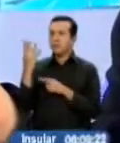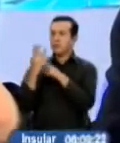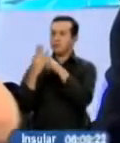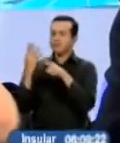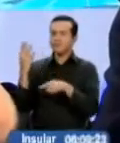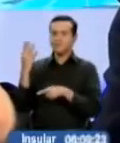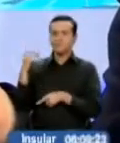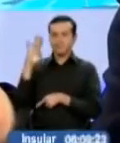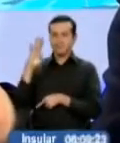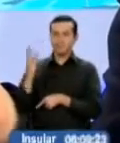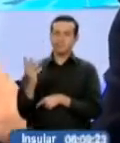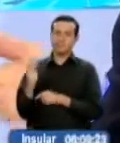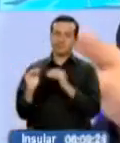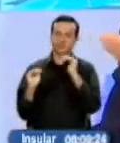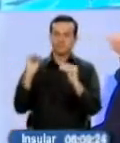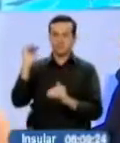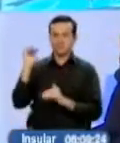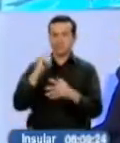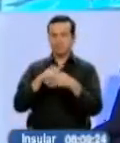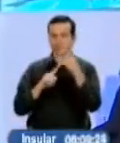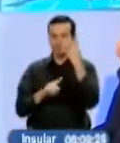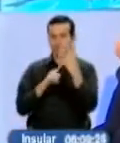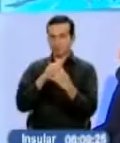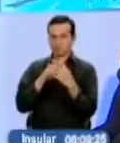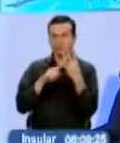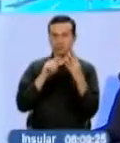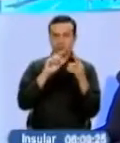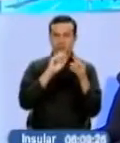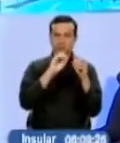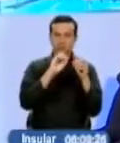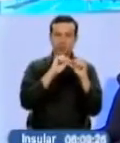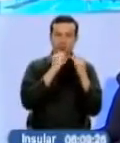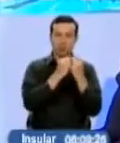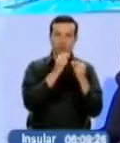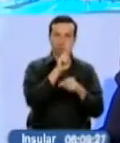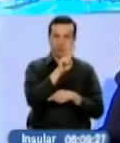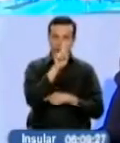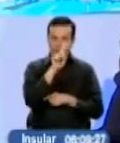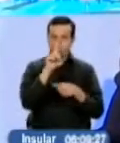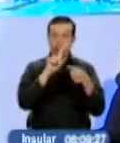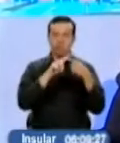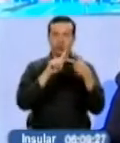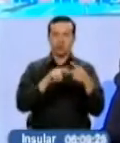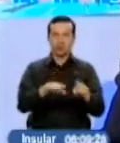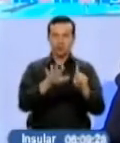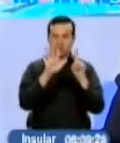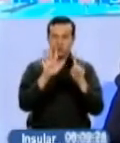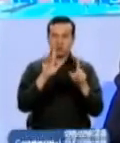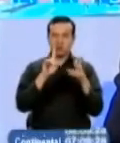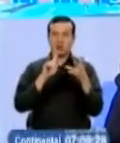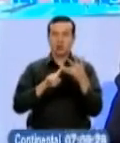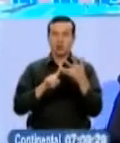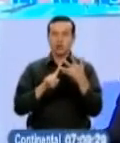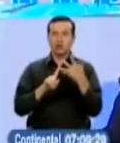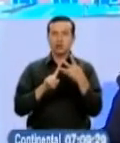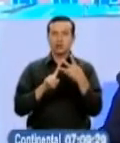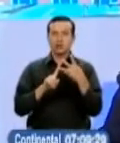más representativos sin duda alguna. Estos son, Creo, Partido Social Cristiano, Acuerdo Nacional por el Cambio